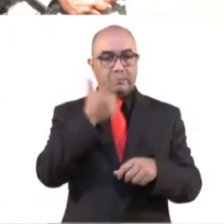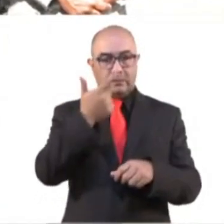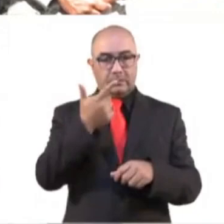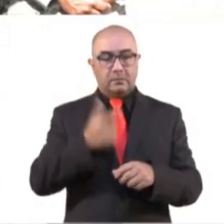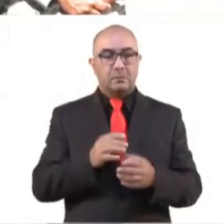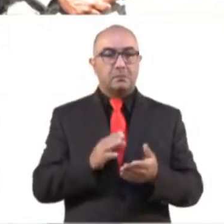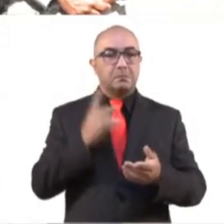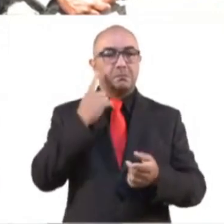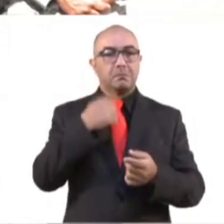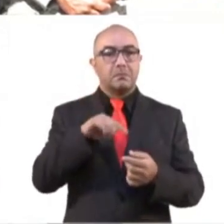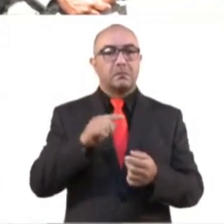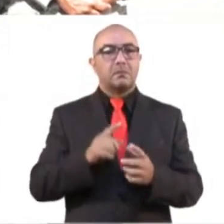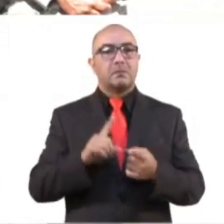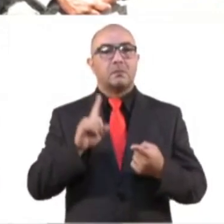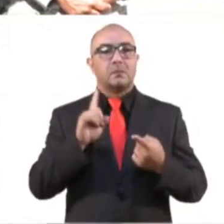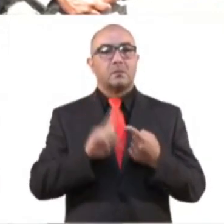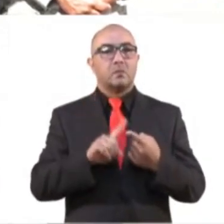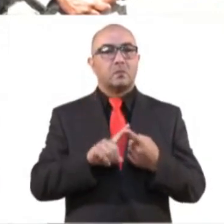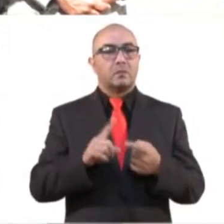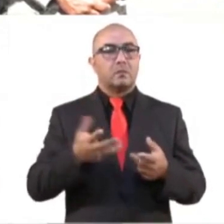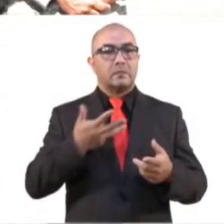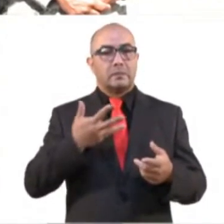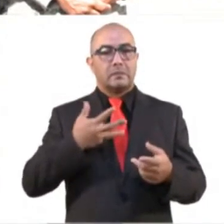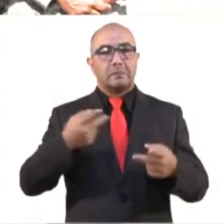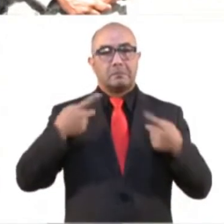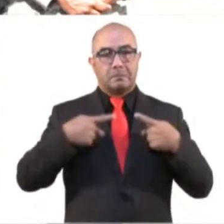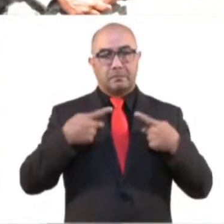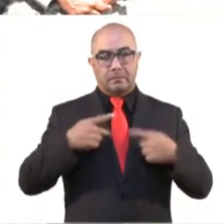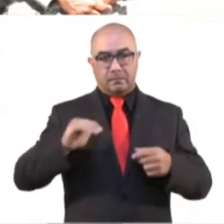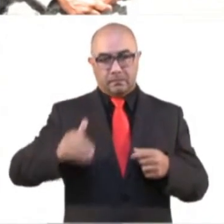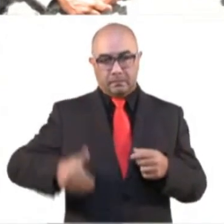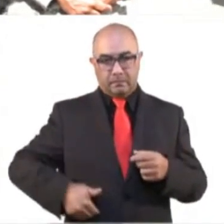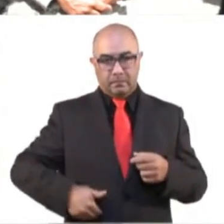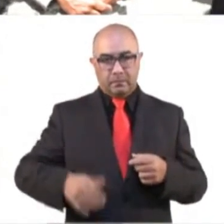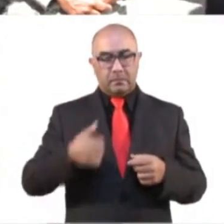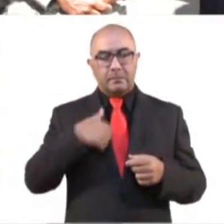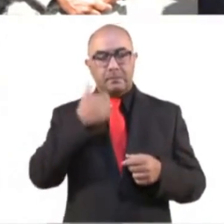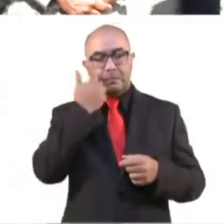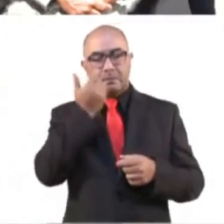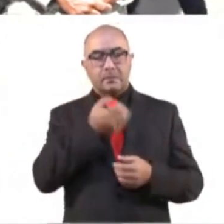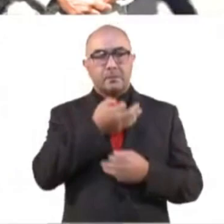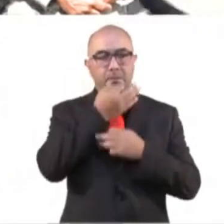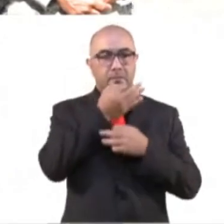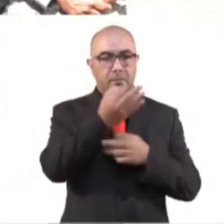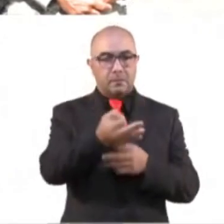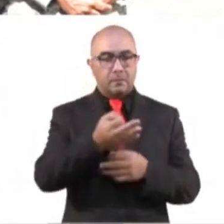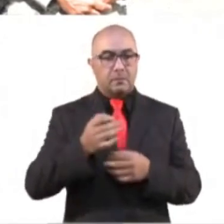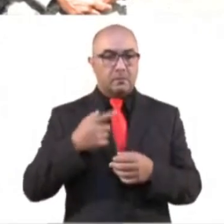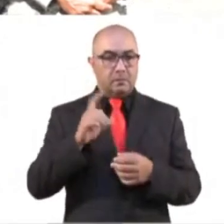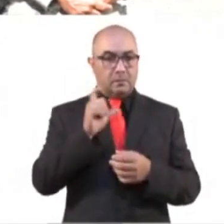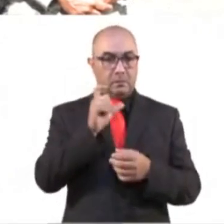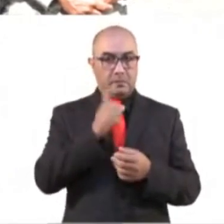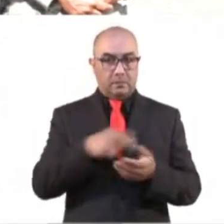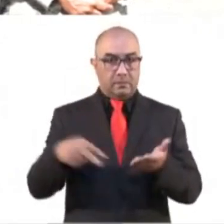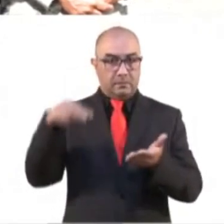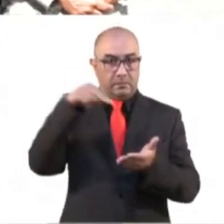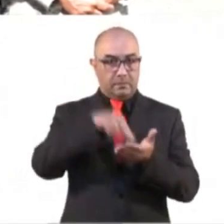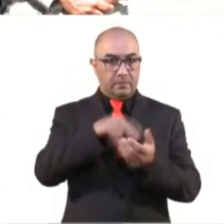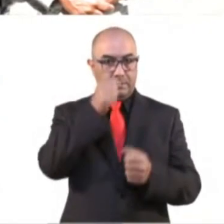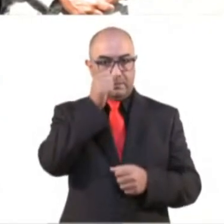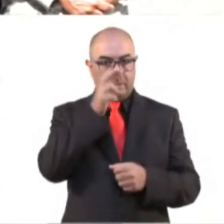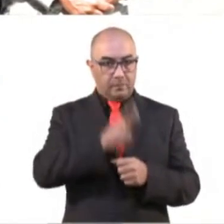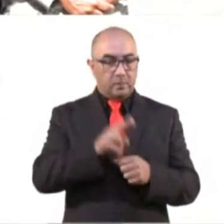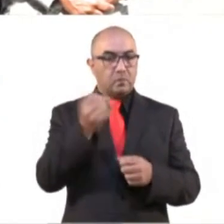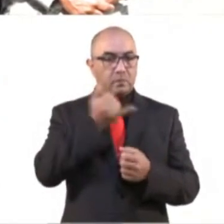hospitales en donde están las personas heridas quiero decir que al momento que llegaron los secretarios Aquí